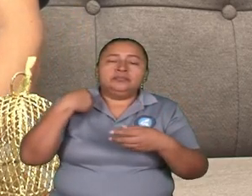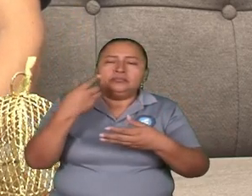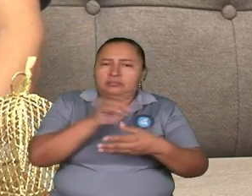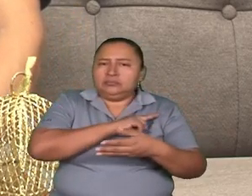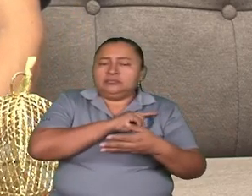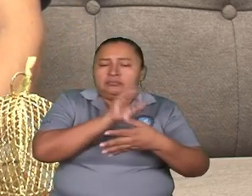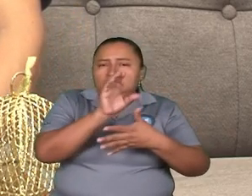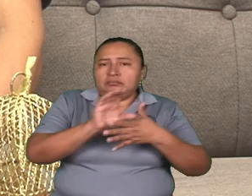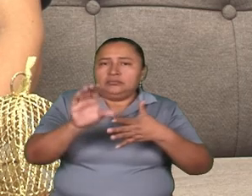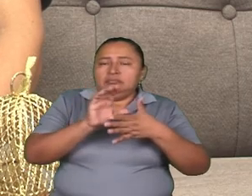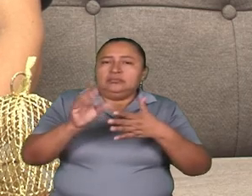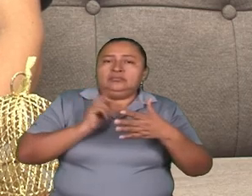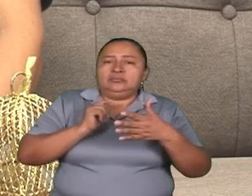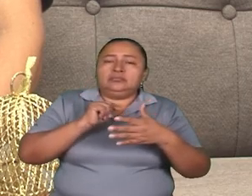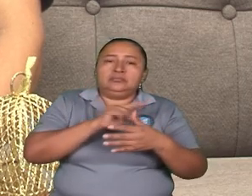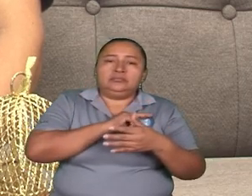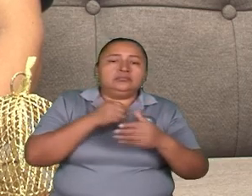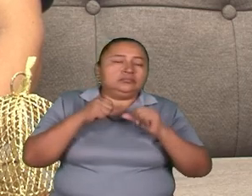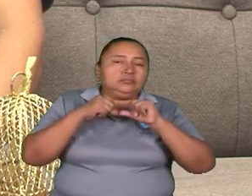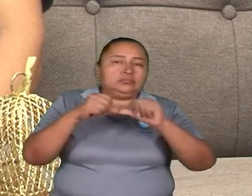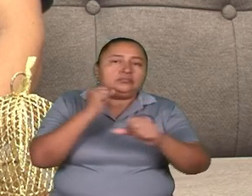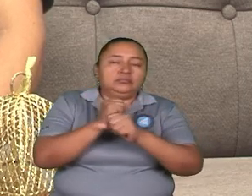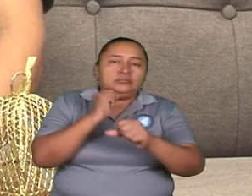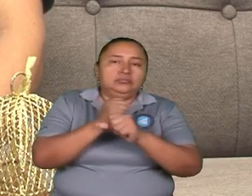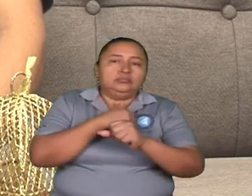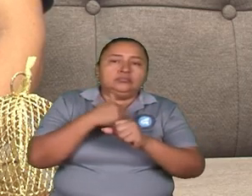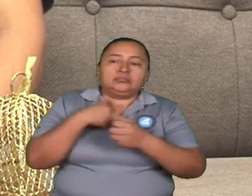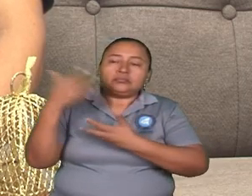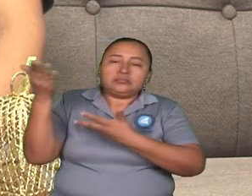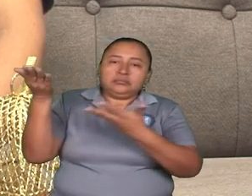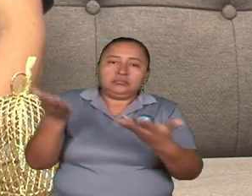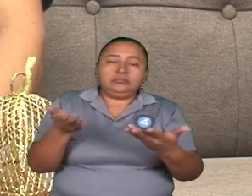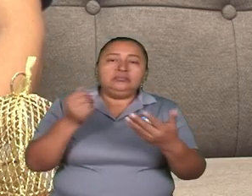Salvador Allende, conociendo, ¿verdad? La riqueza